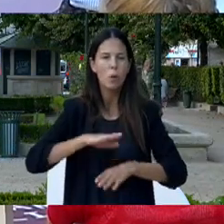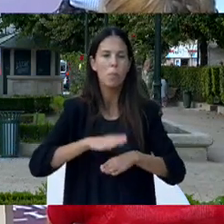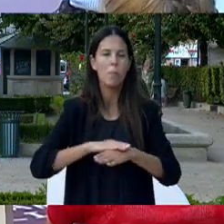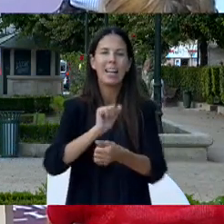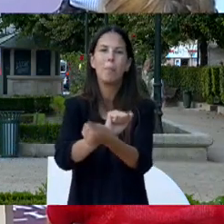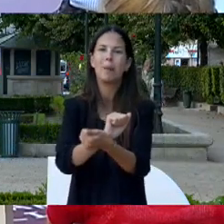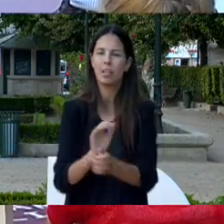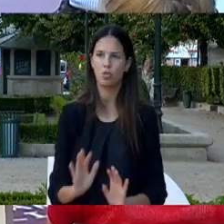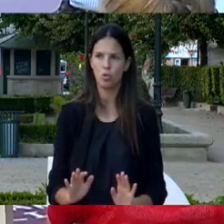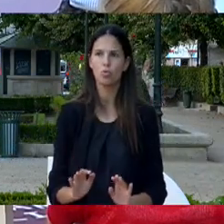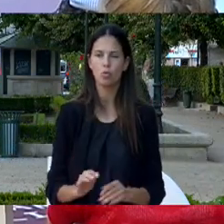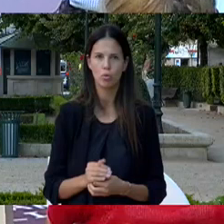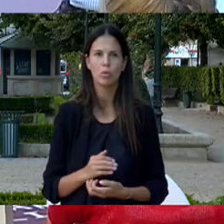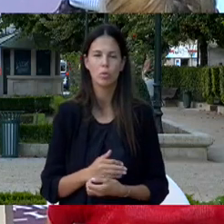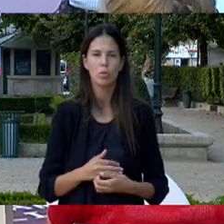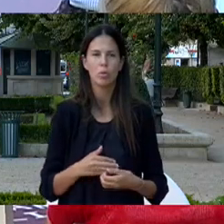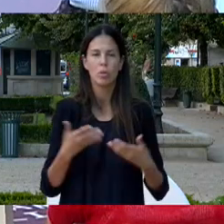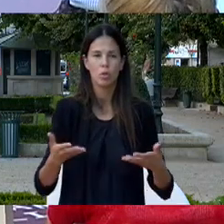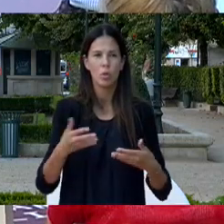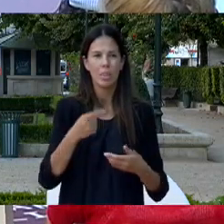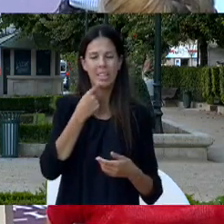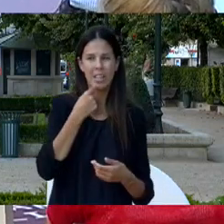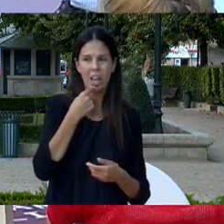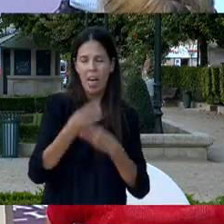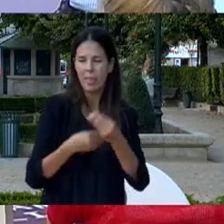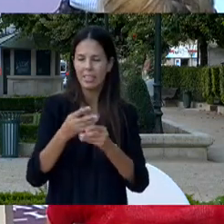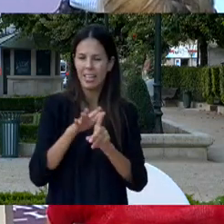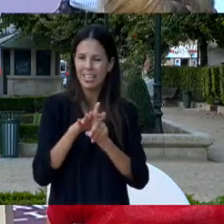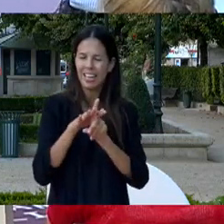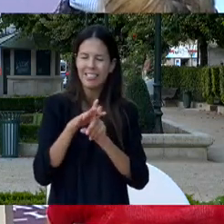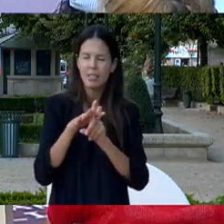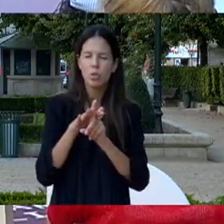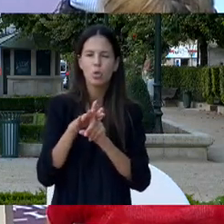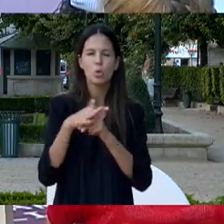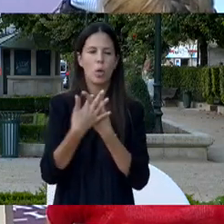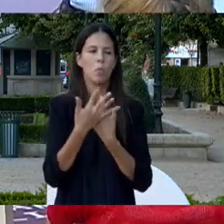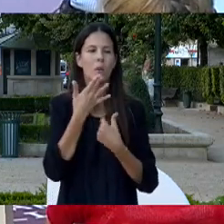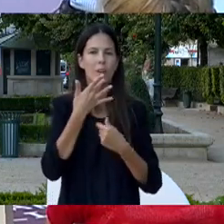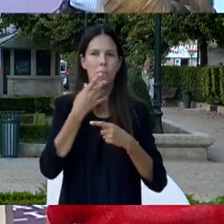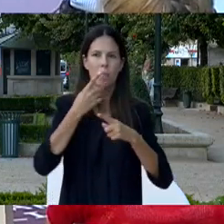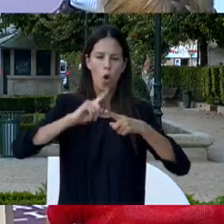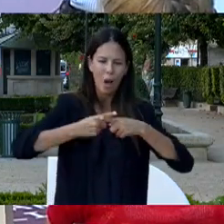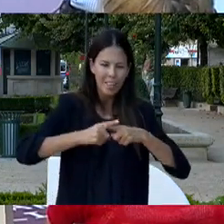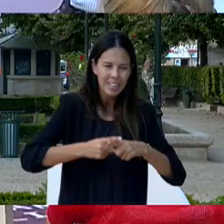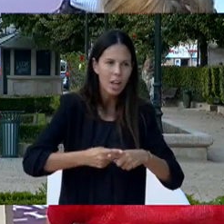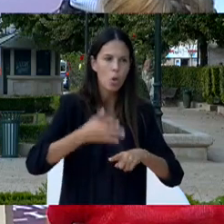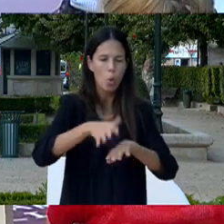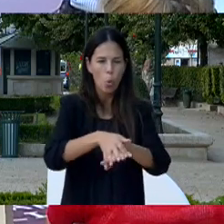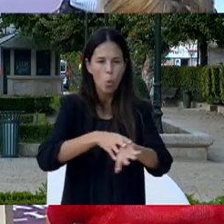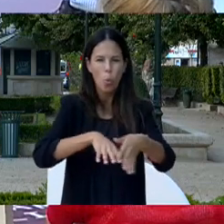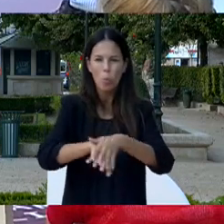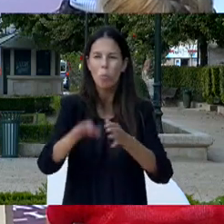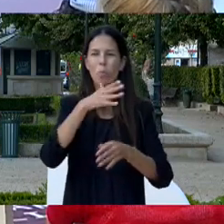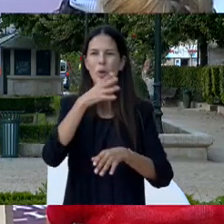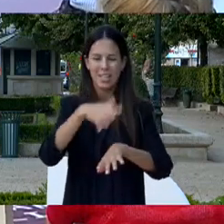perdón. Non había xa nin nada, e ademais ela nunha situación económica mala. E calcetaba luvas, porque teñen as más cheas